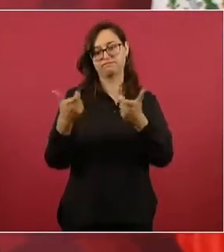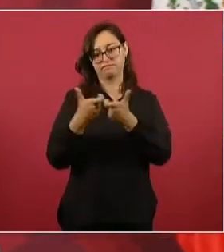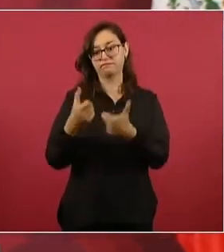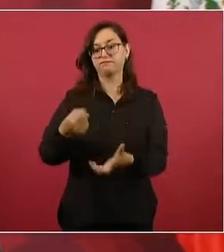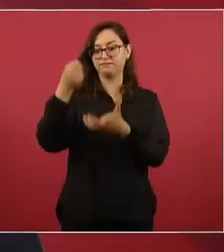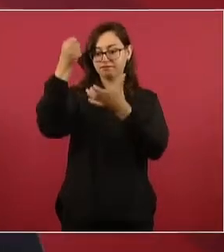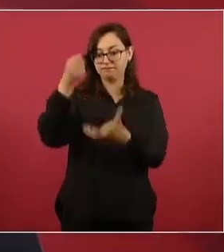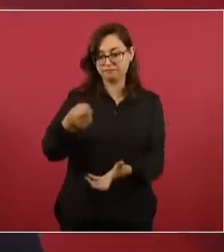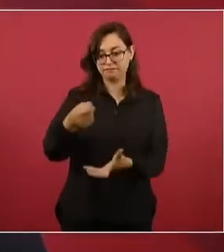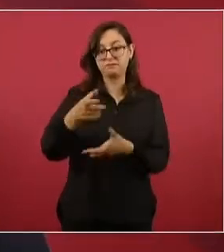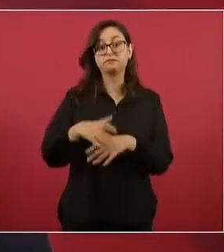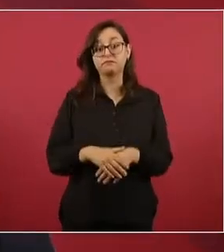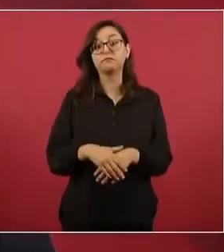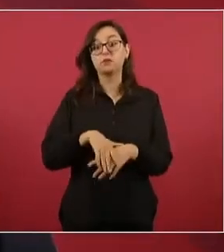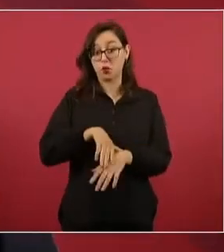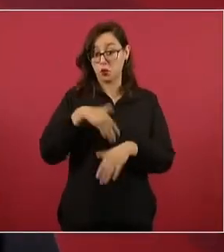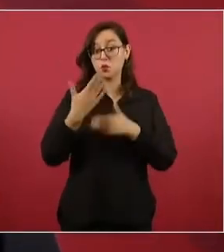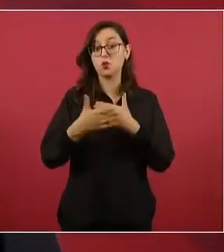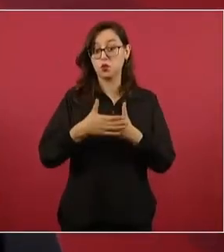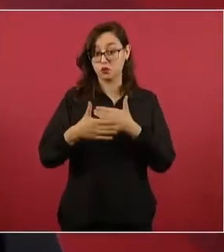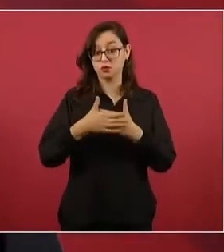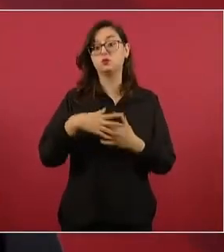efecto, voy a ir a Veracruz